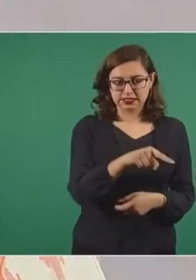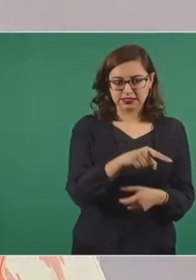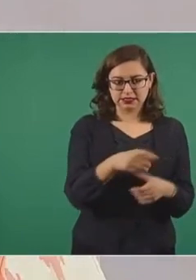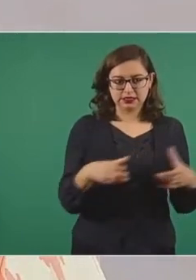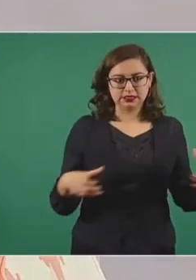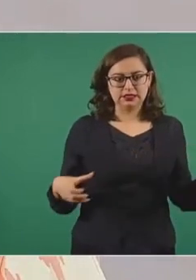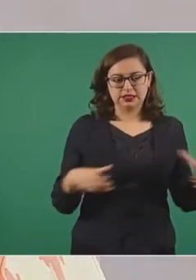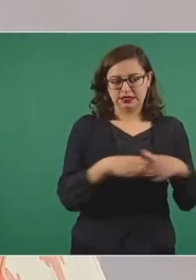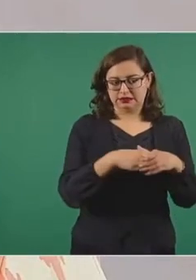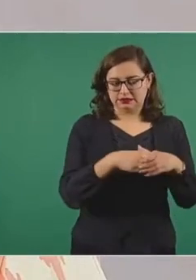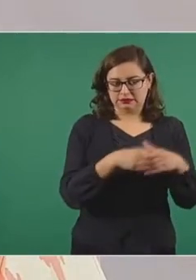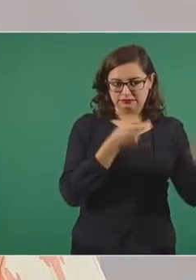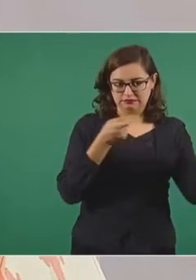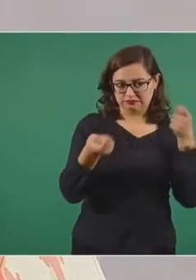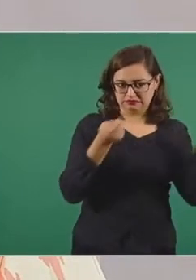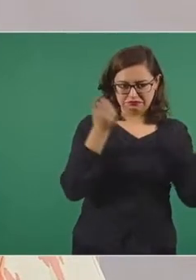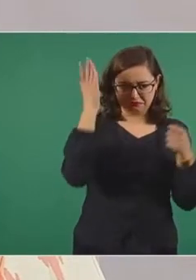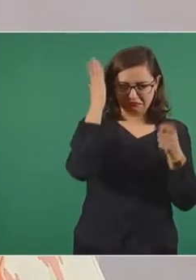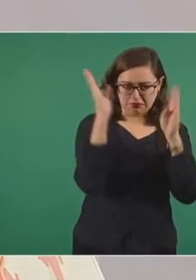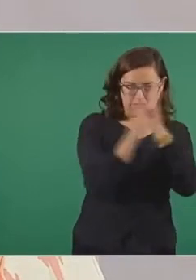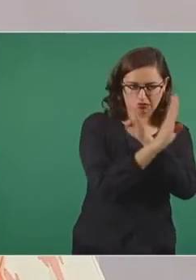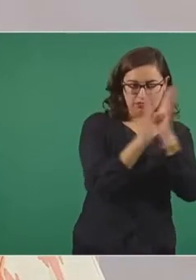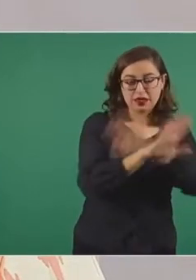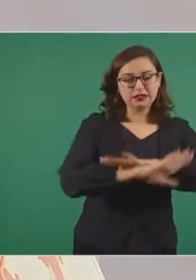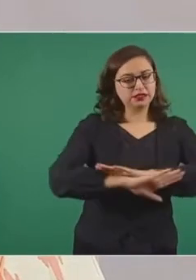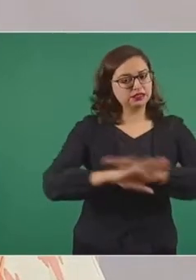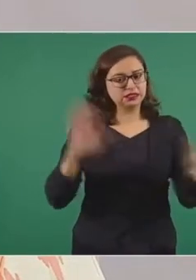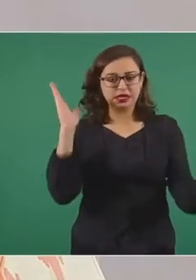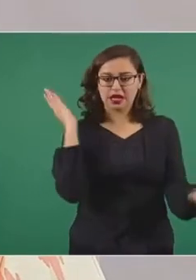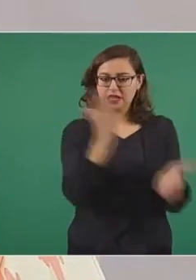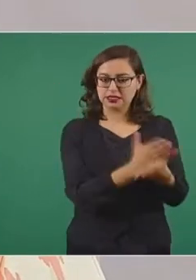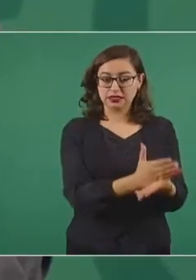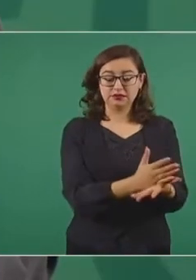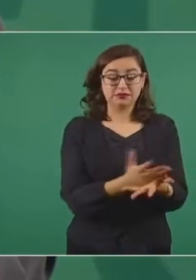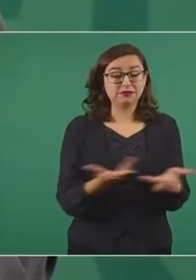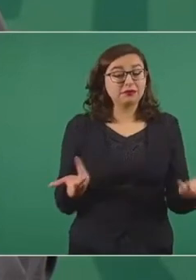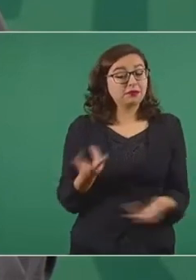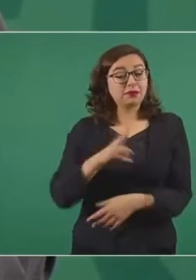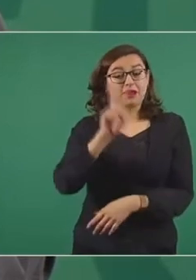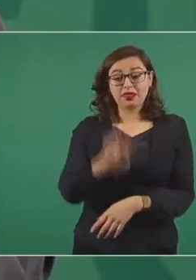Porque se han hecho tantas cosas y en poco tiempo,